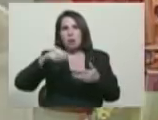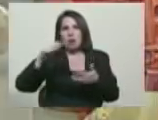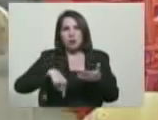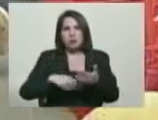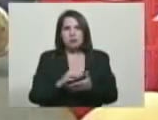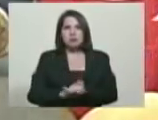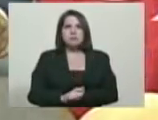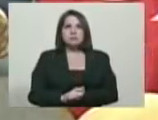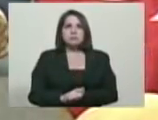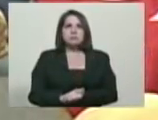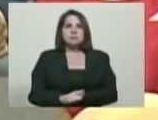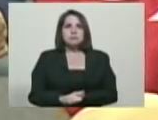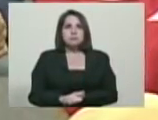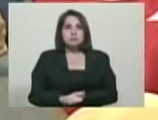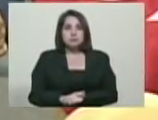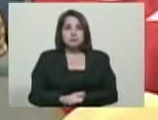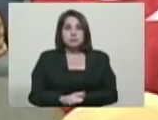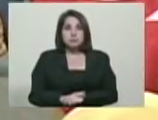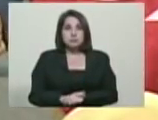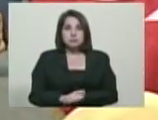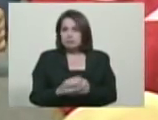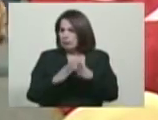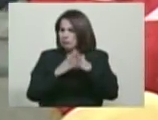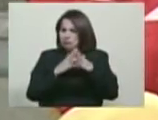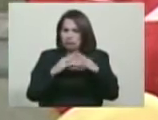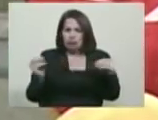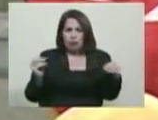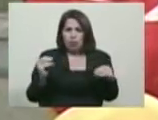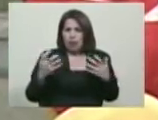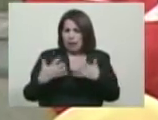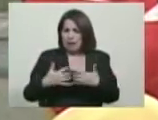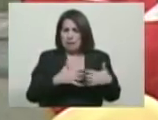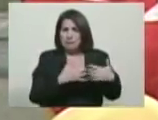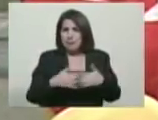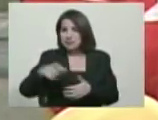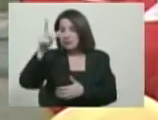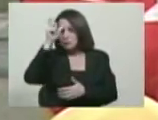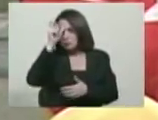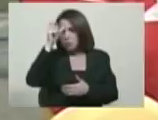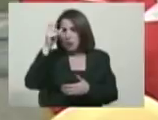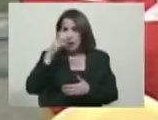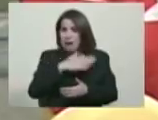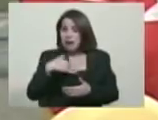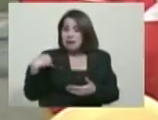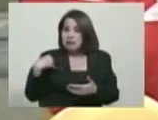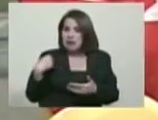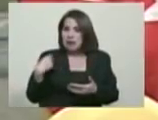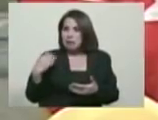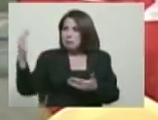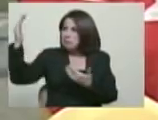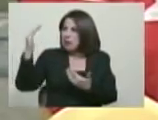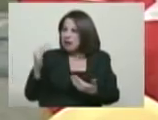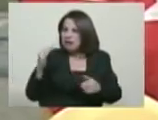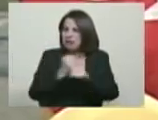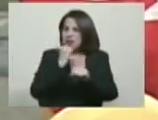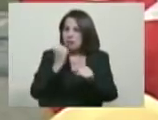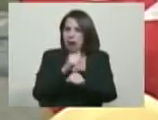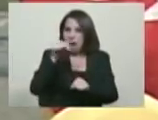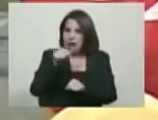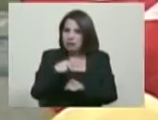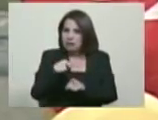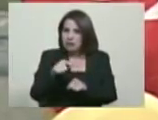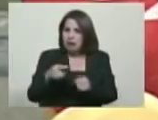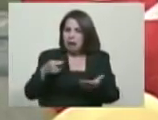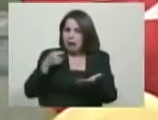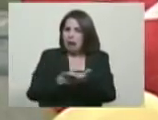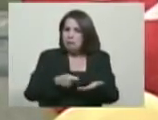abierta a la inversión turca en todas sus áreas. Así lo hemos firmado, así lo hemos acordado y así lo